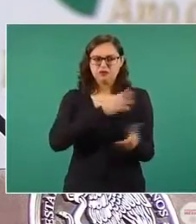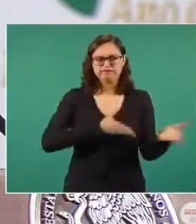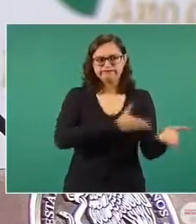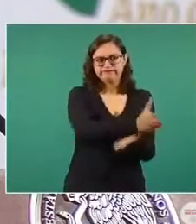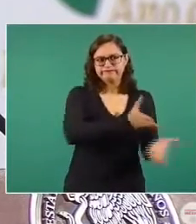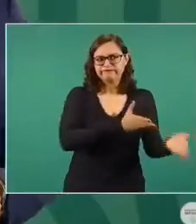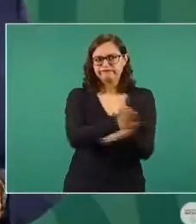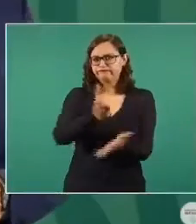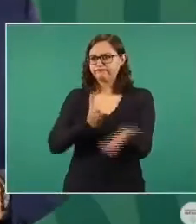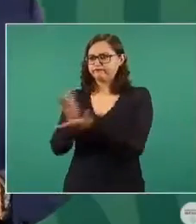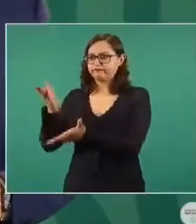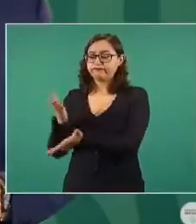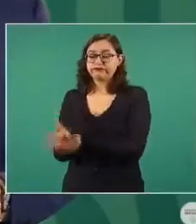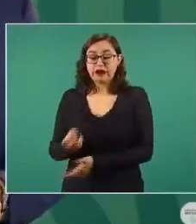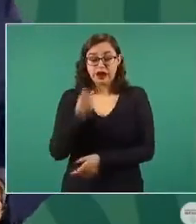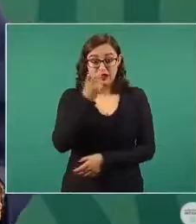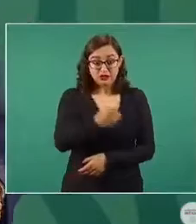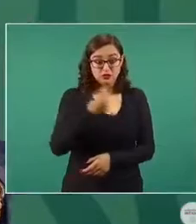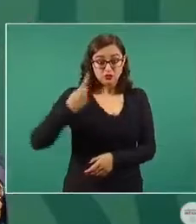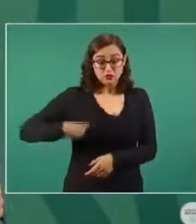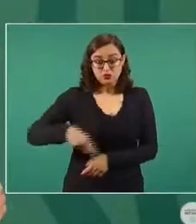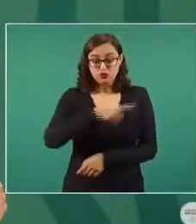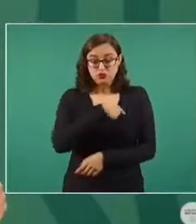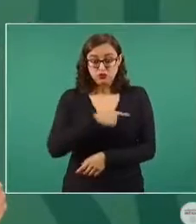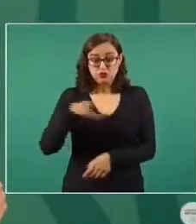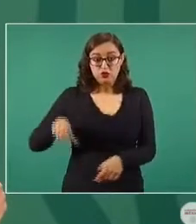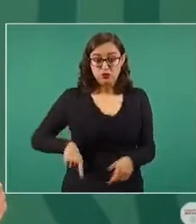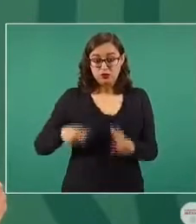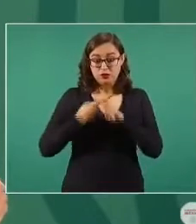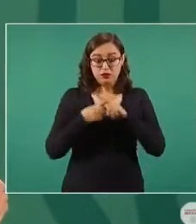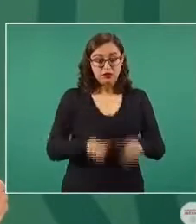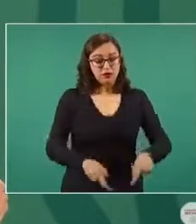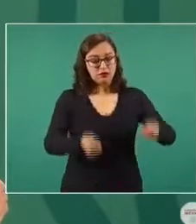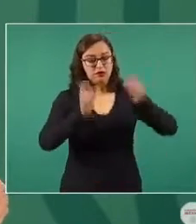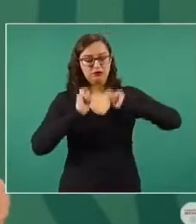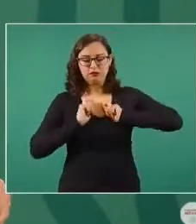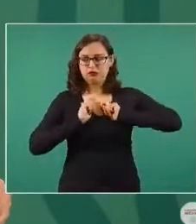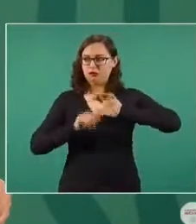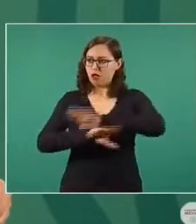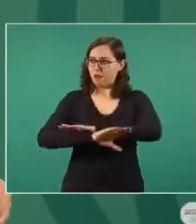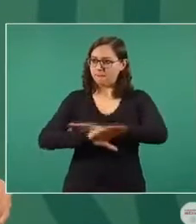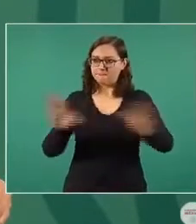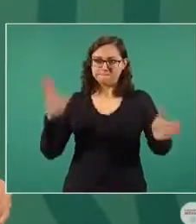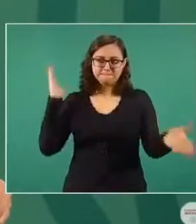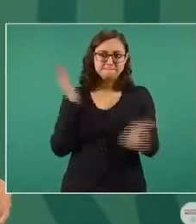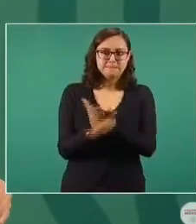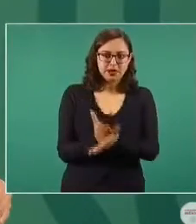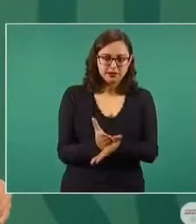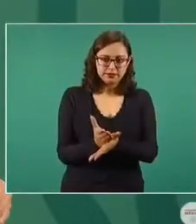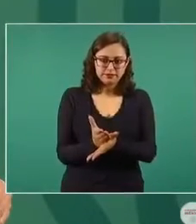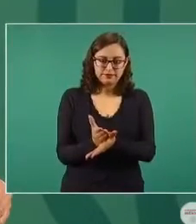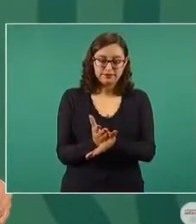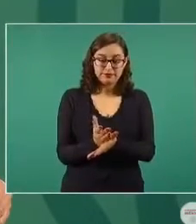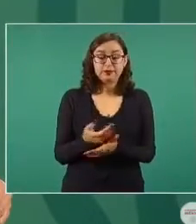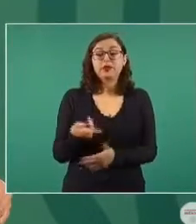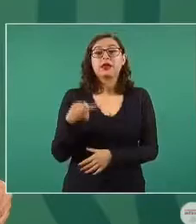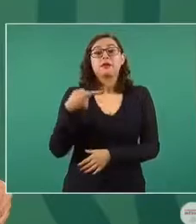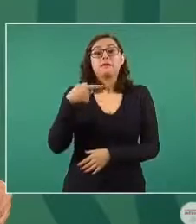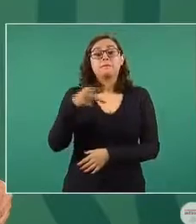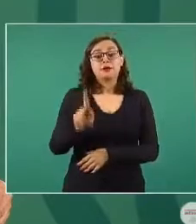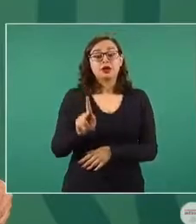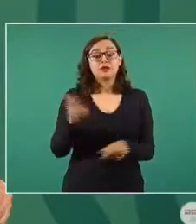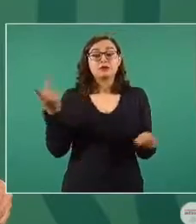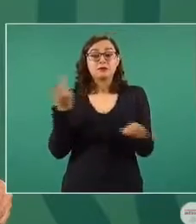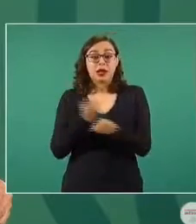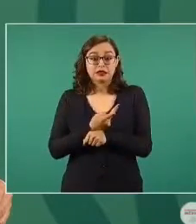Y en el caso de las carreteras, se firmaron convenios de mantenimiento